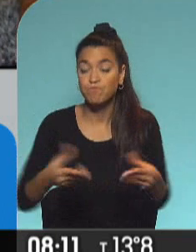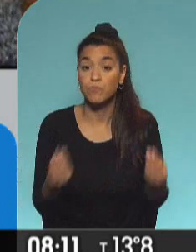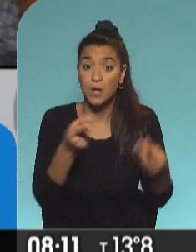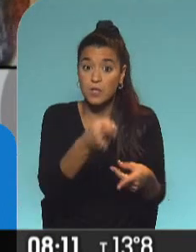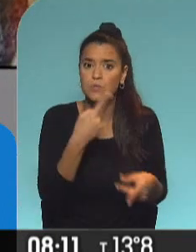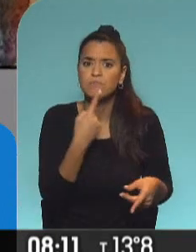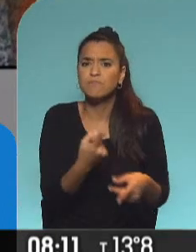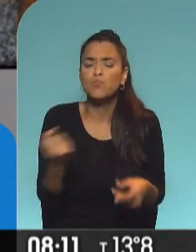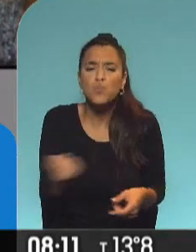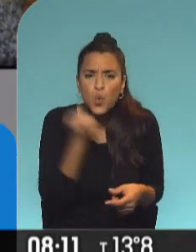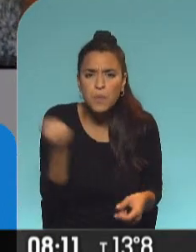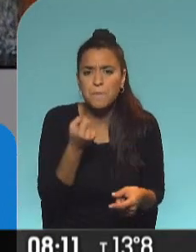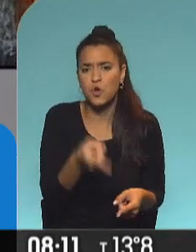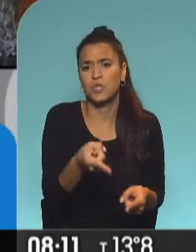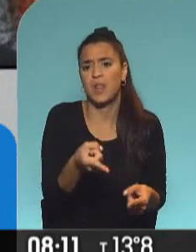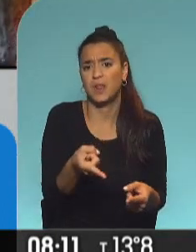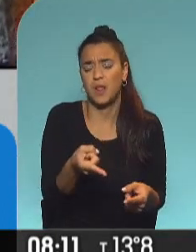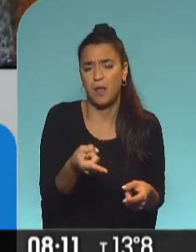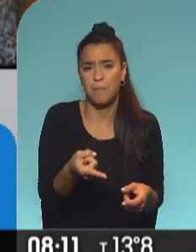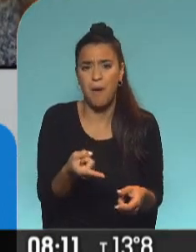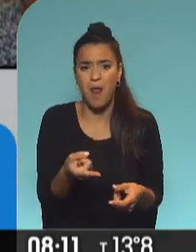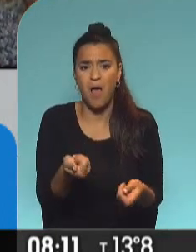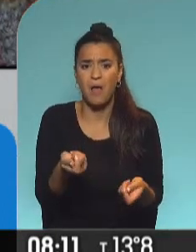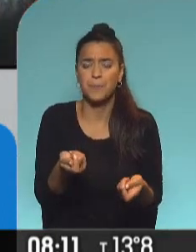insumo imprescindible, no solamente para garantizar